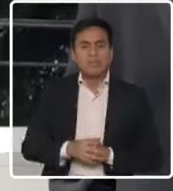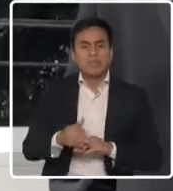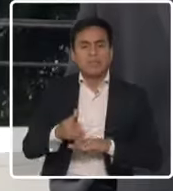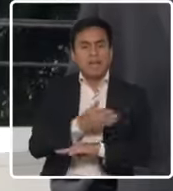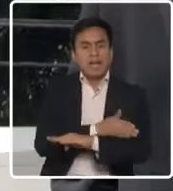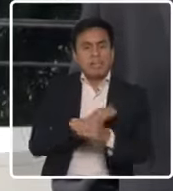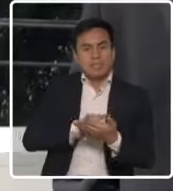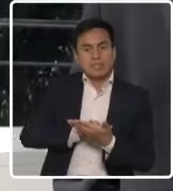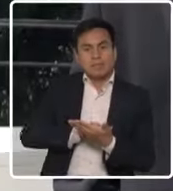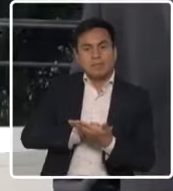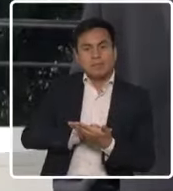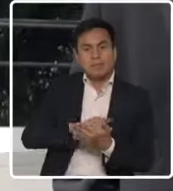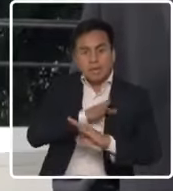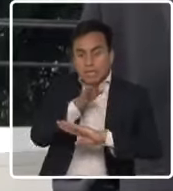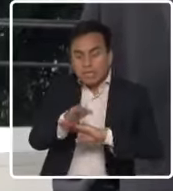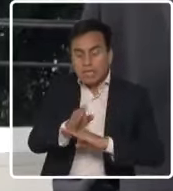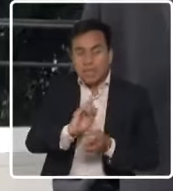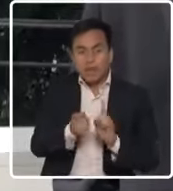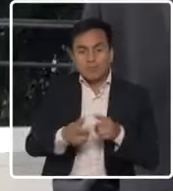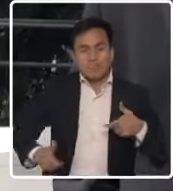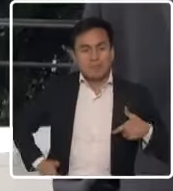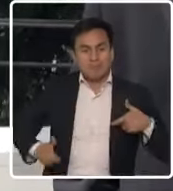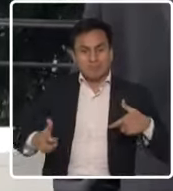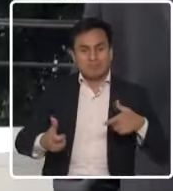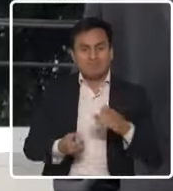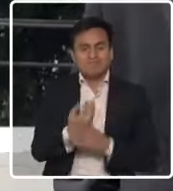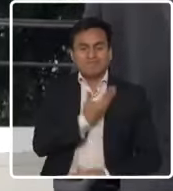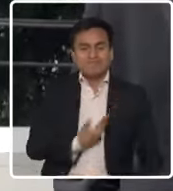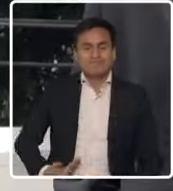antes de partir al cambio de mando